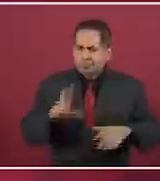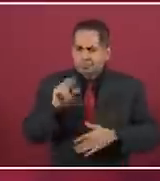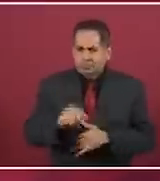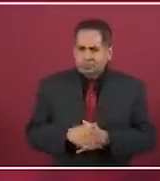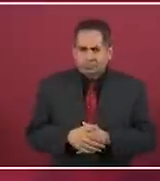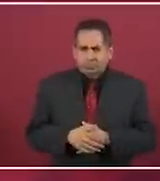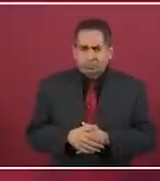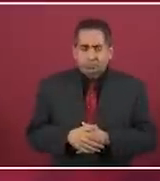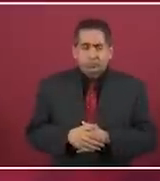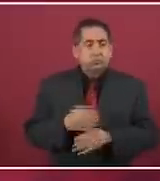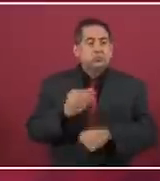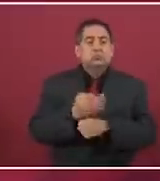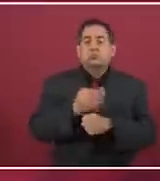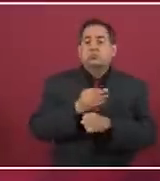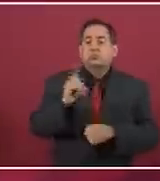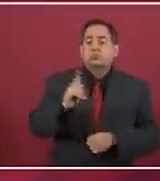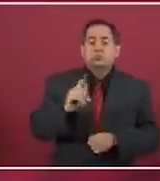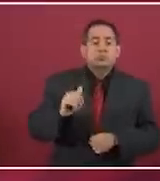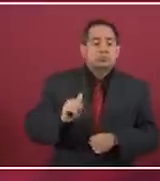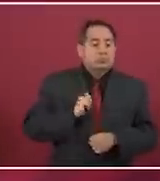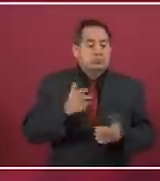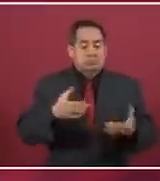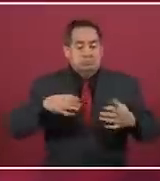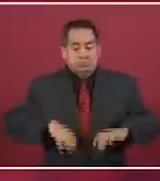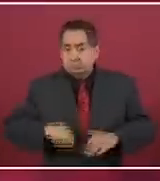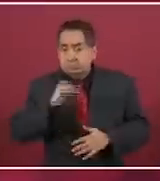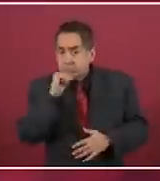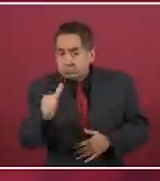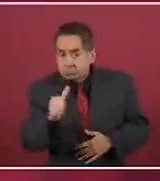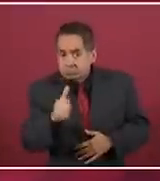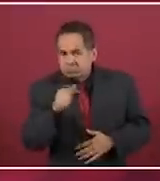sacas provecho, eres un tonto.